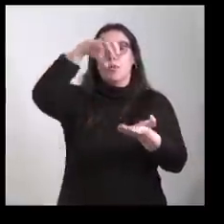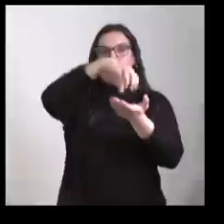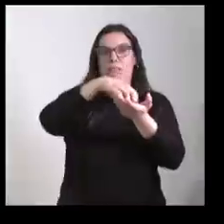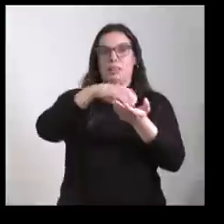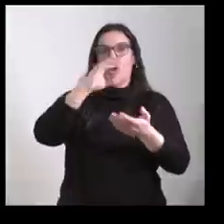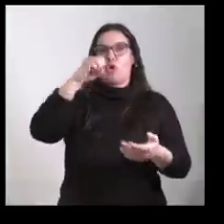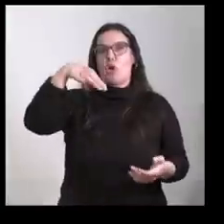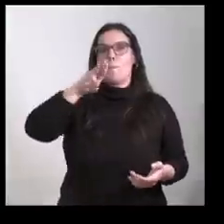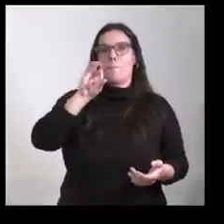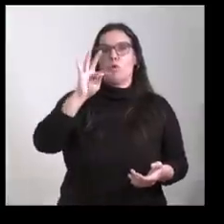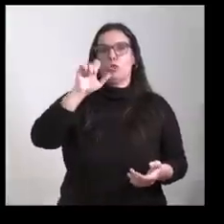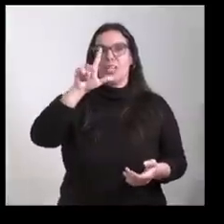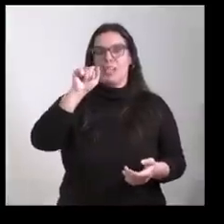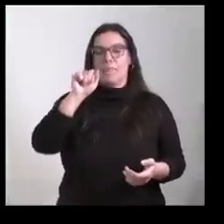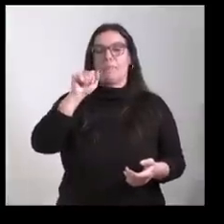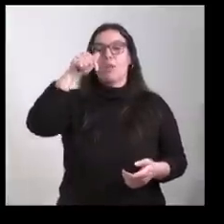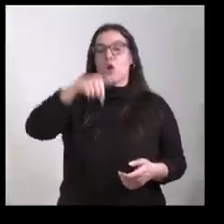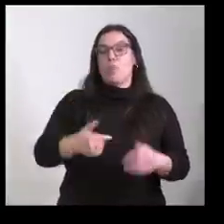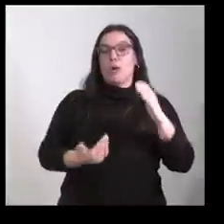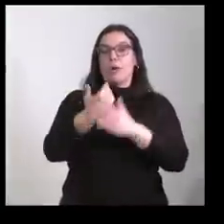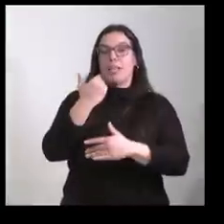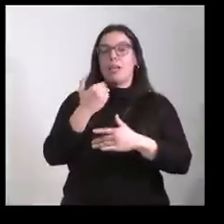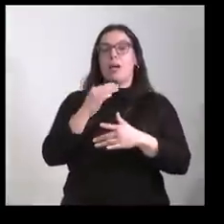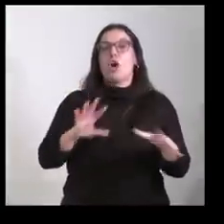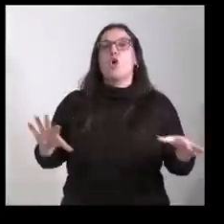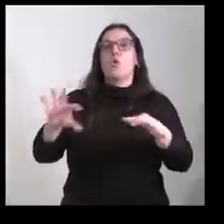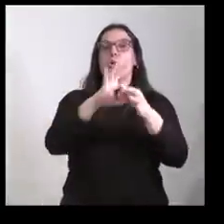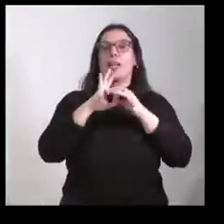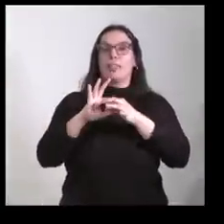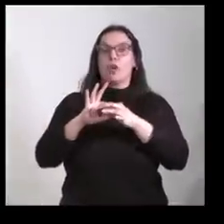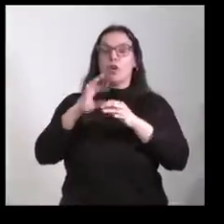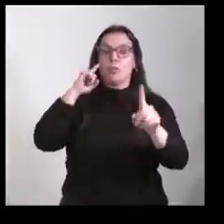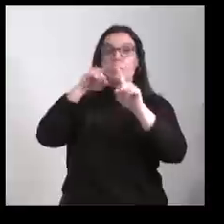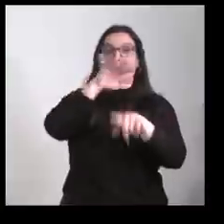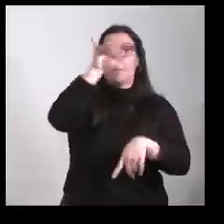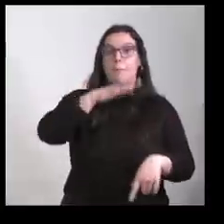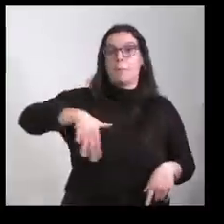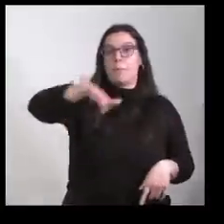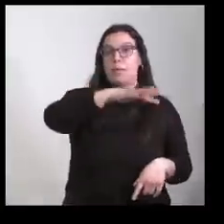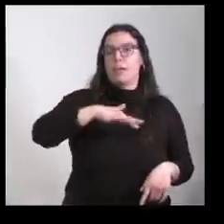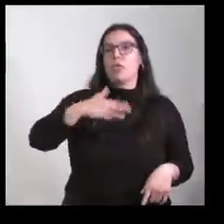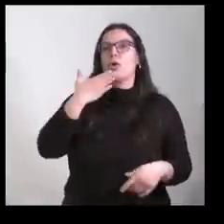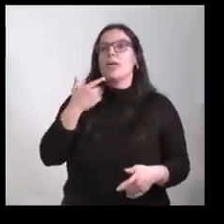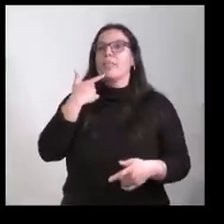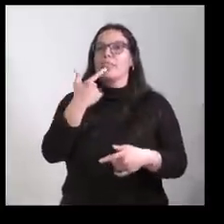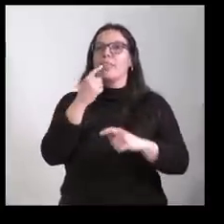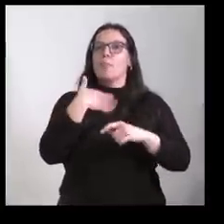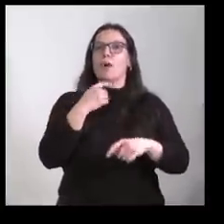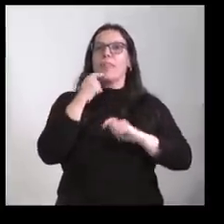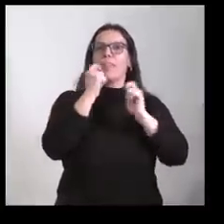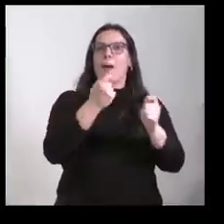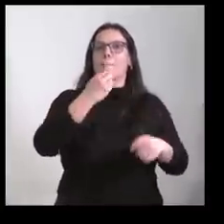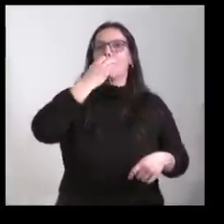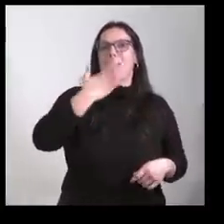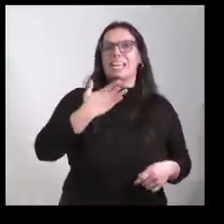de compostilla esta mañana coalición por el bierzo apelado a la figura de el bien de inventario solicita que se abra